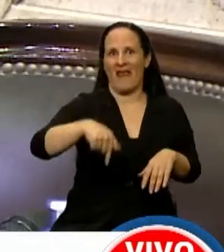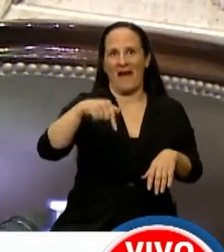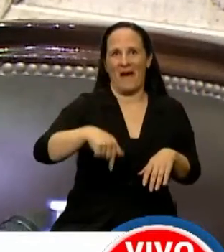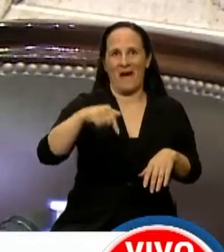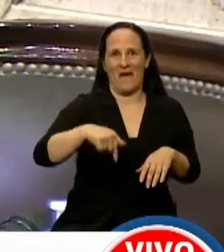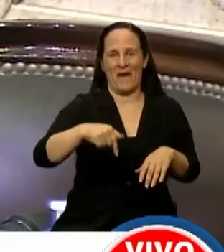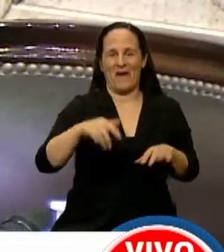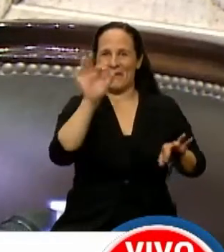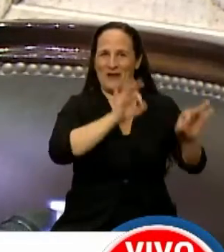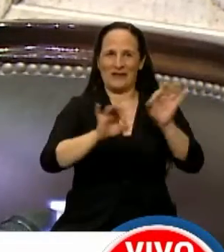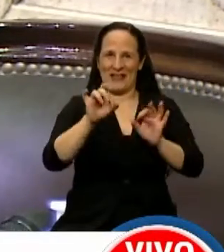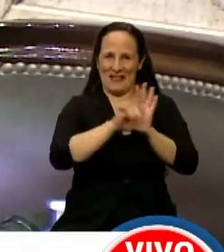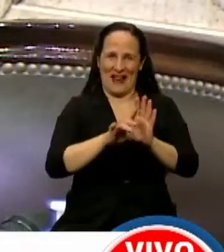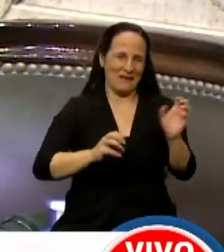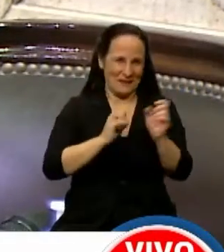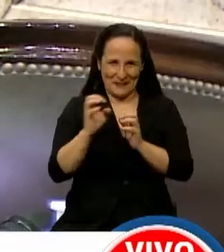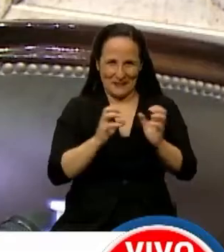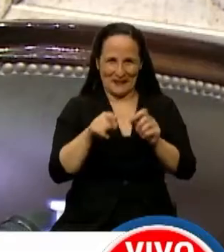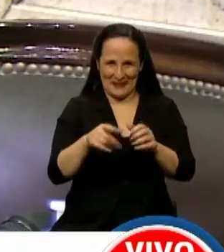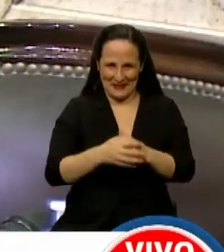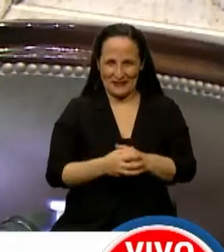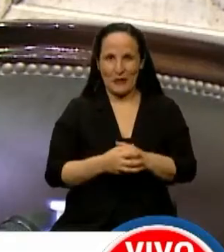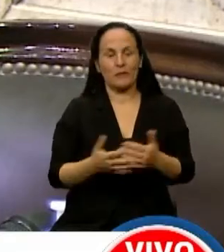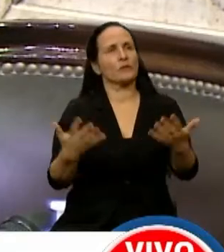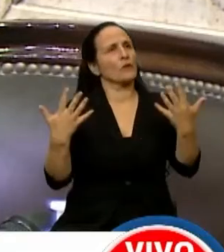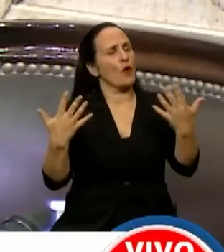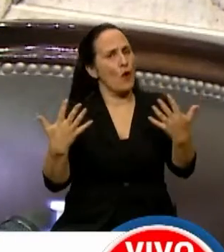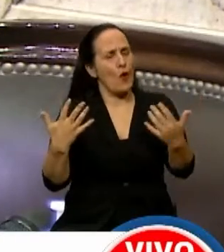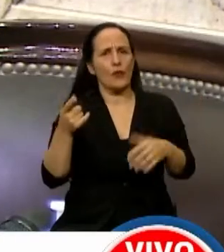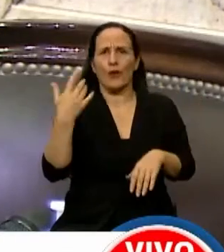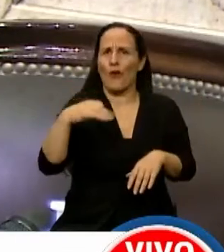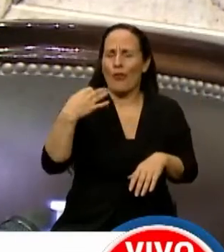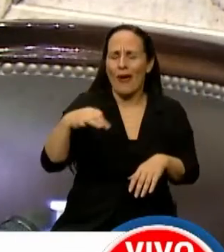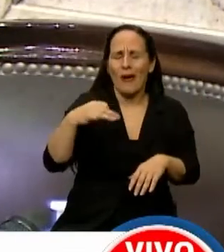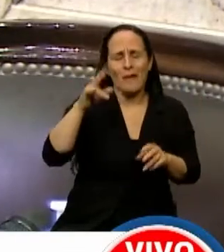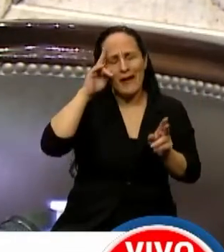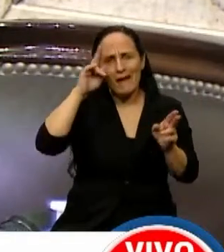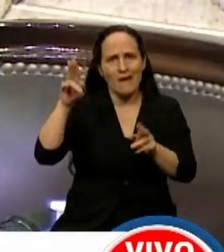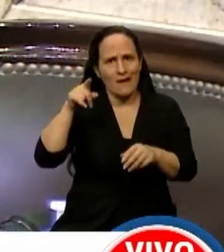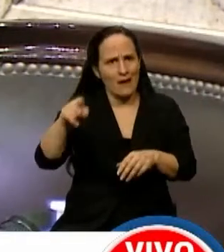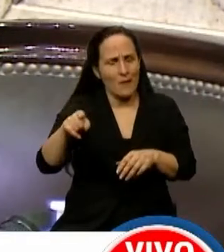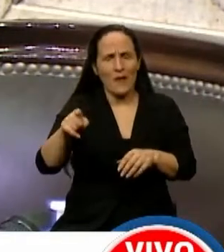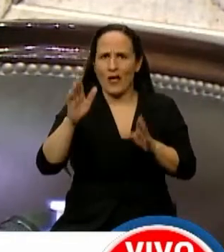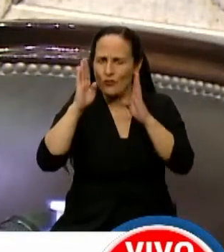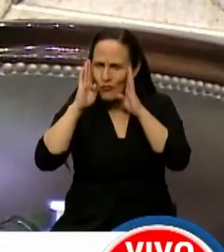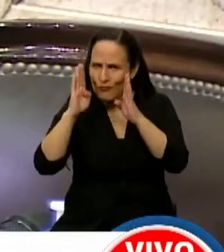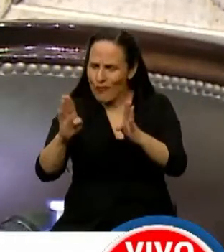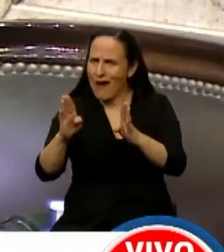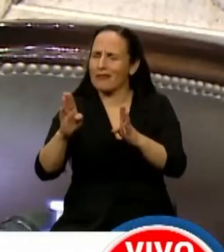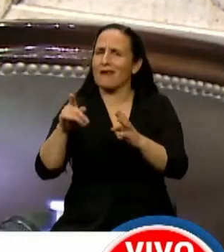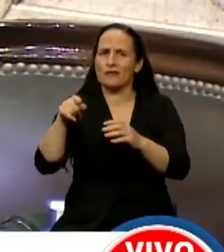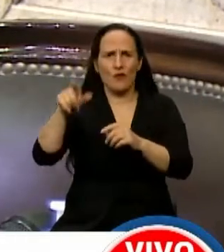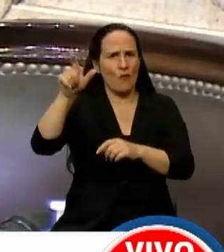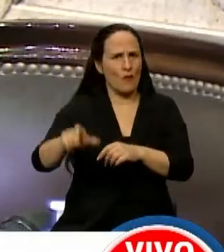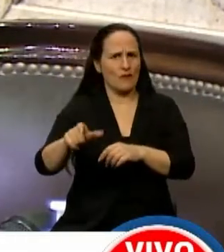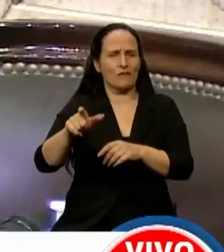tratar este proyecto, independientemente que también debemos respetar y con mucha atención hemos escuchado